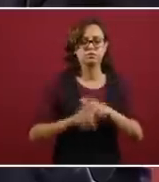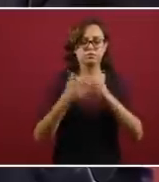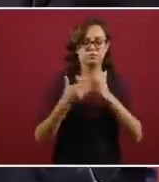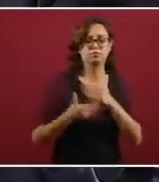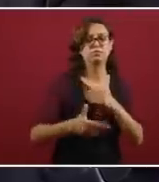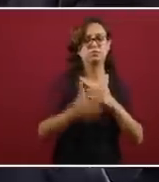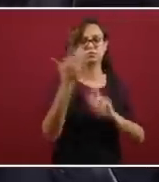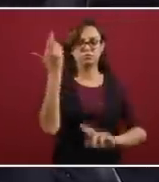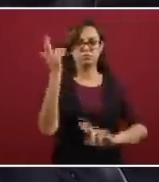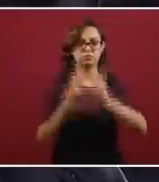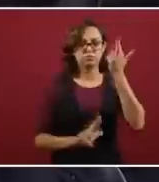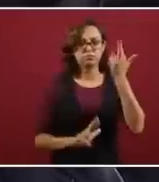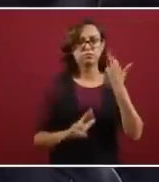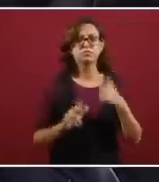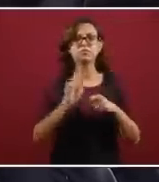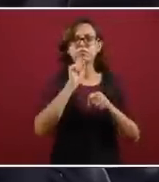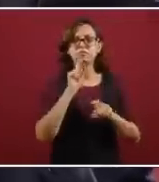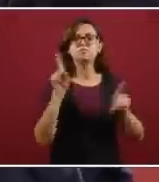no olvidar